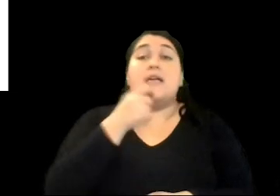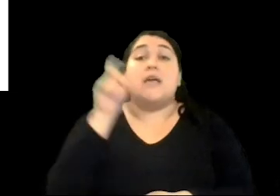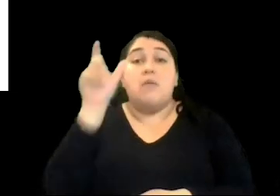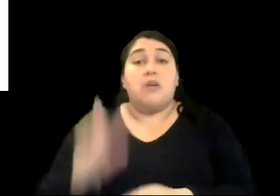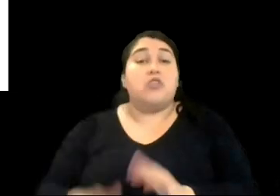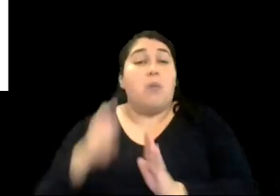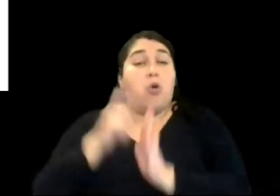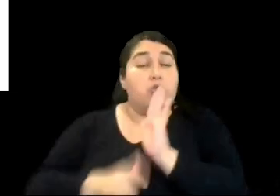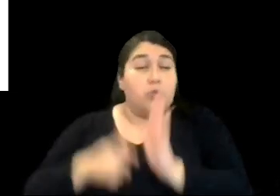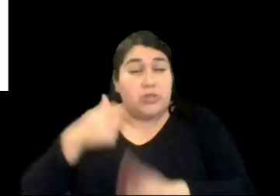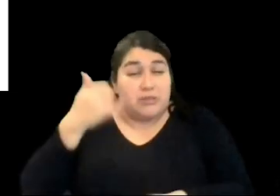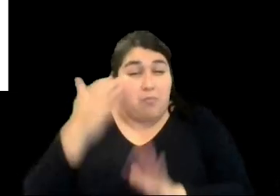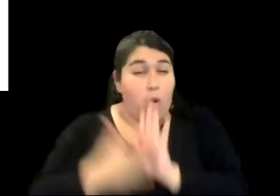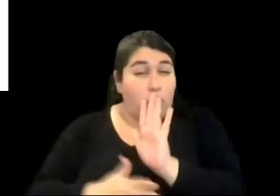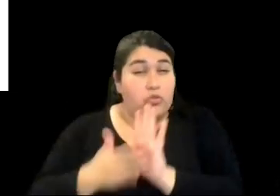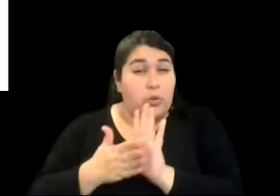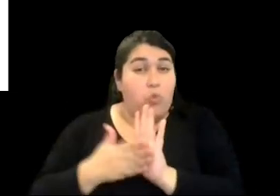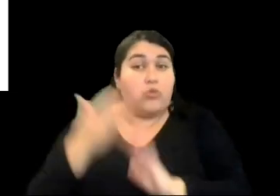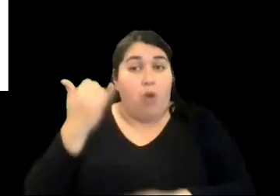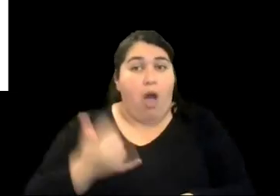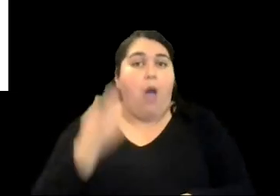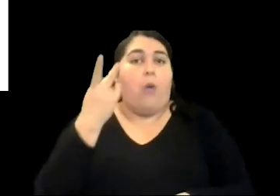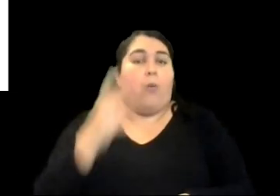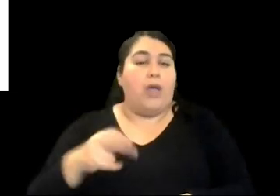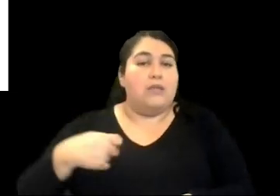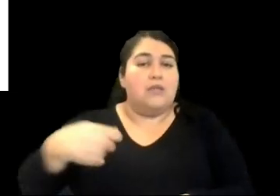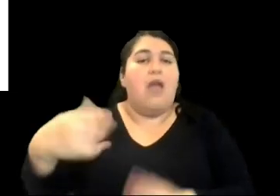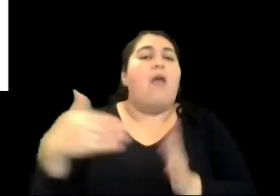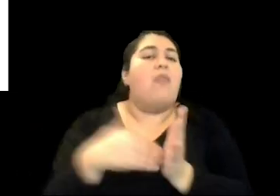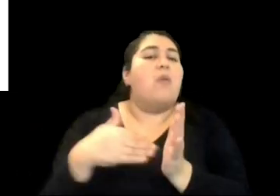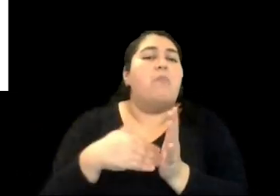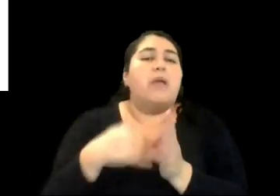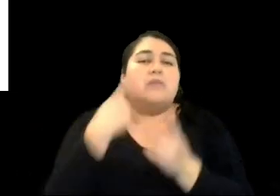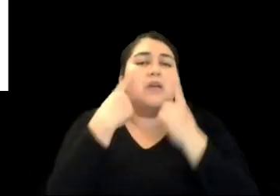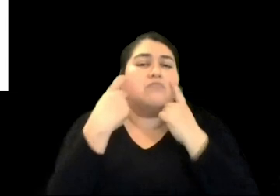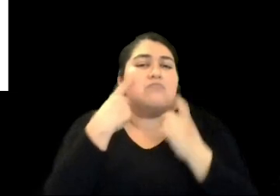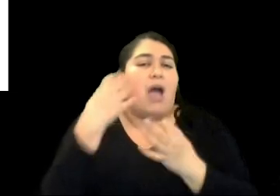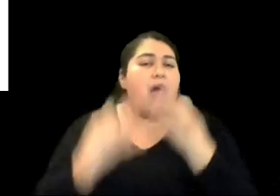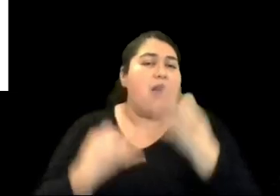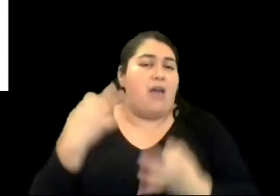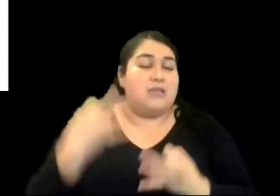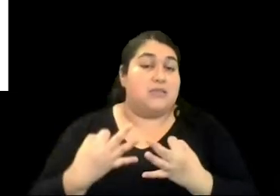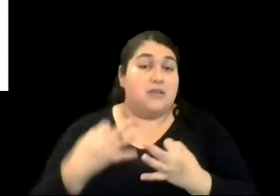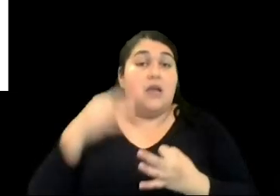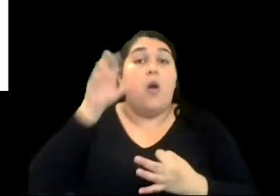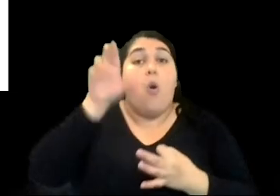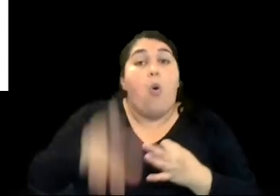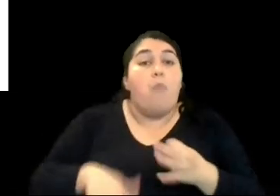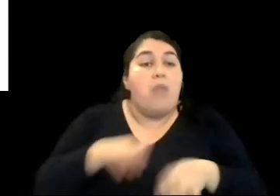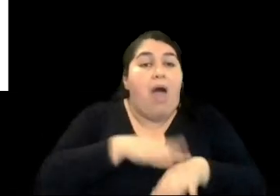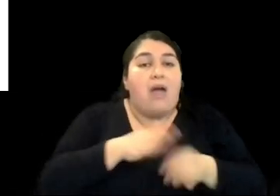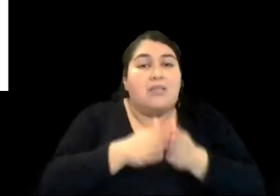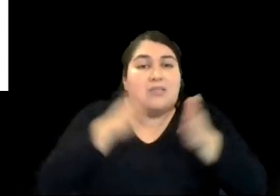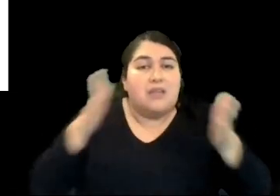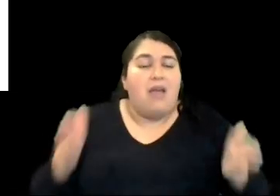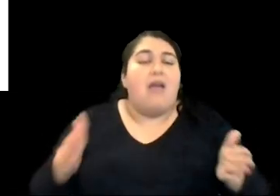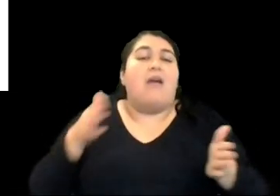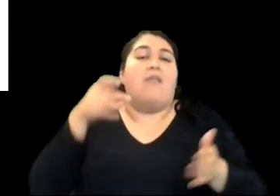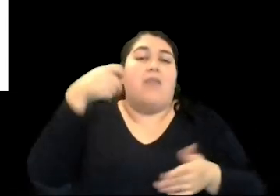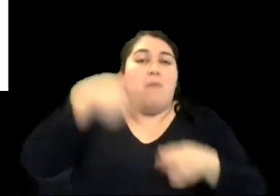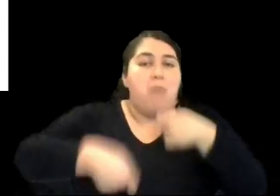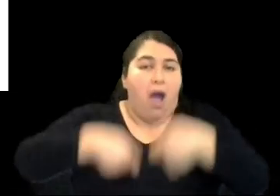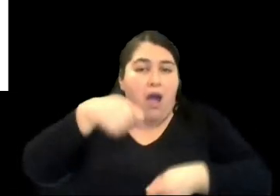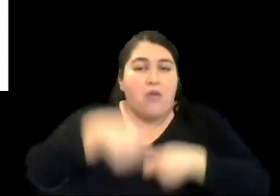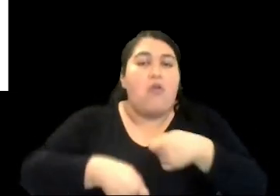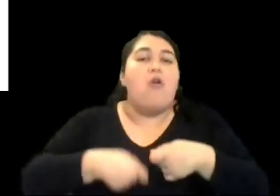o 36 en los casos de ajuste de inspección. Entonces, en lo que es un plazo de horizonte de pago, tenemos mayor cantidad de